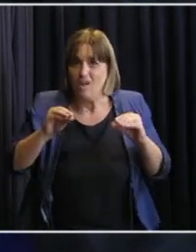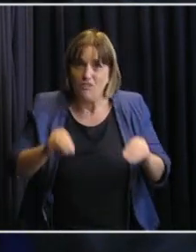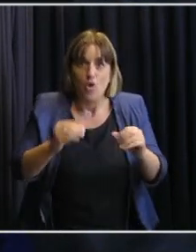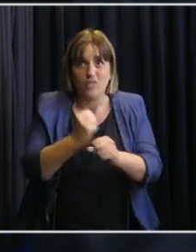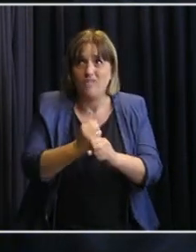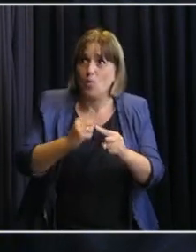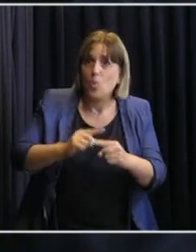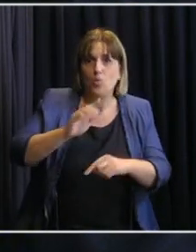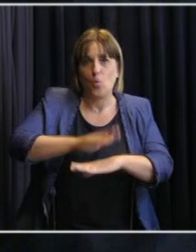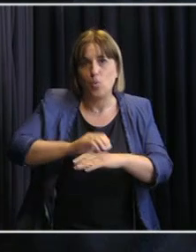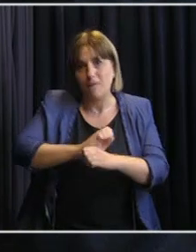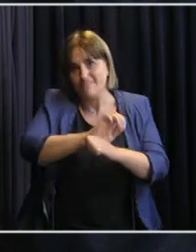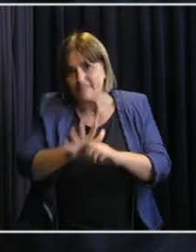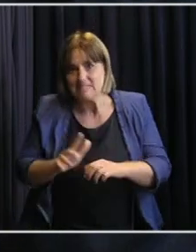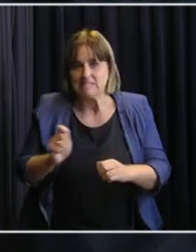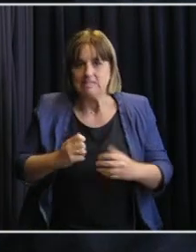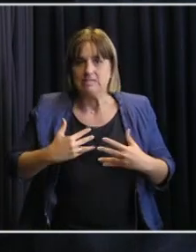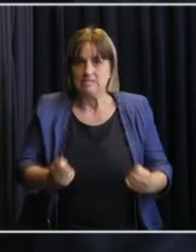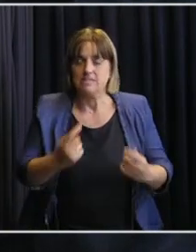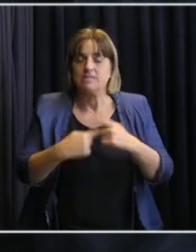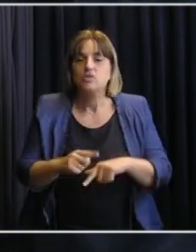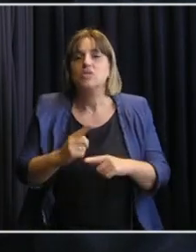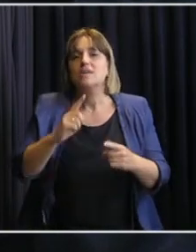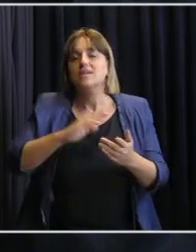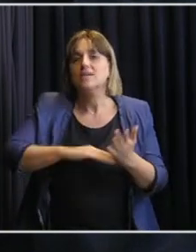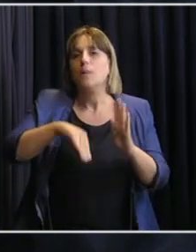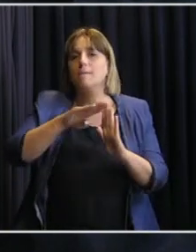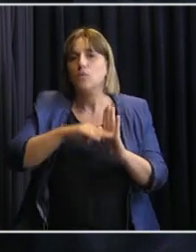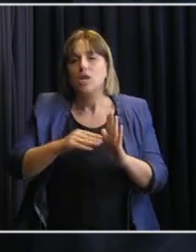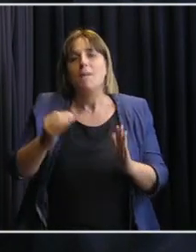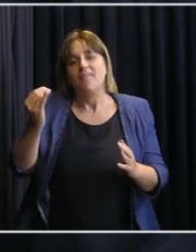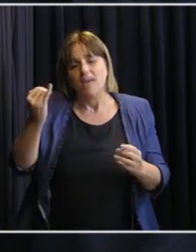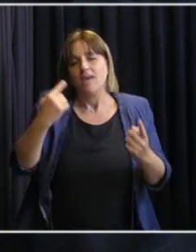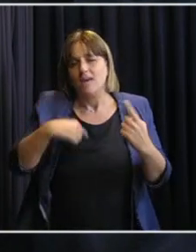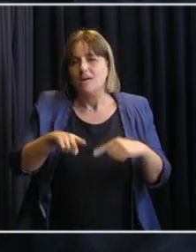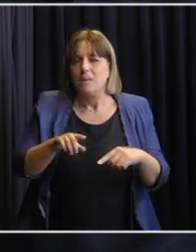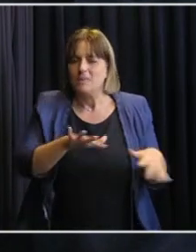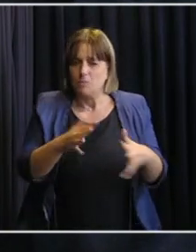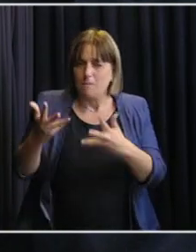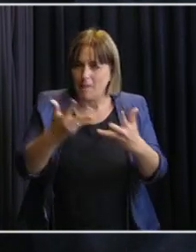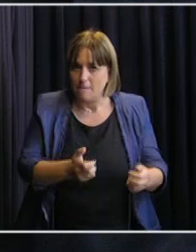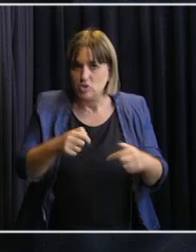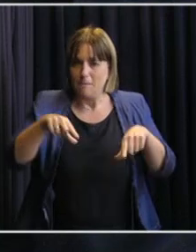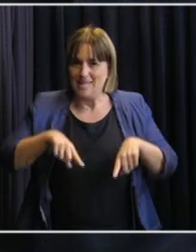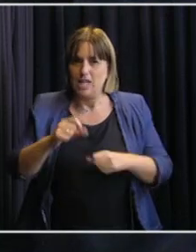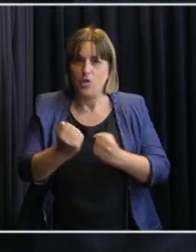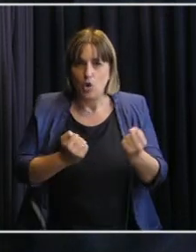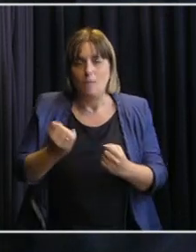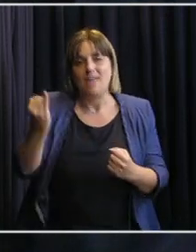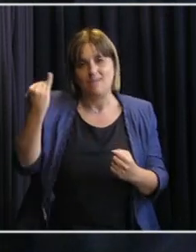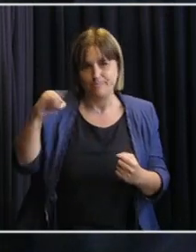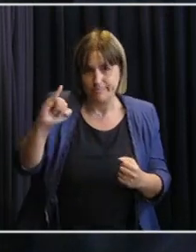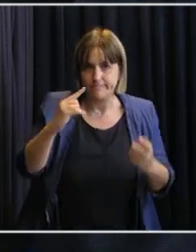sanitaria, un programa que va a tener una tasa subsidiada, que va a ser subsidiada por el Ministerio de Economía.